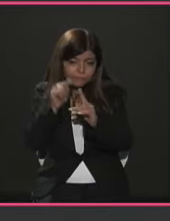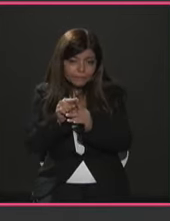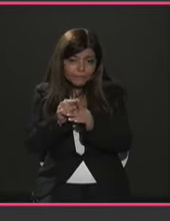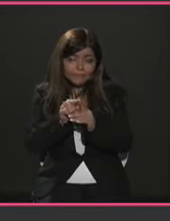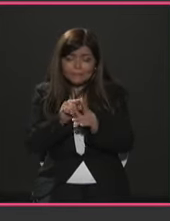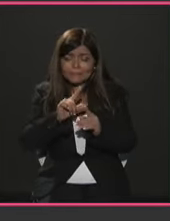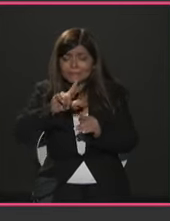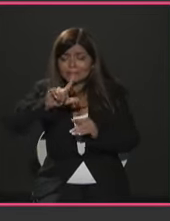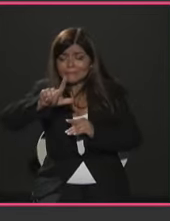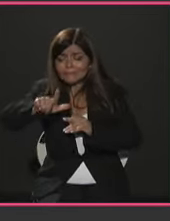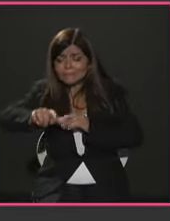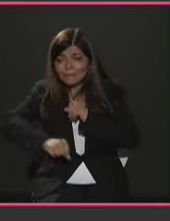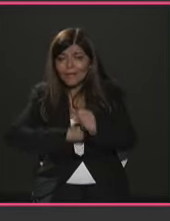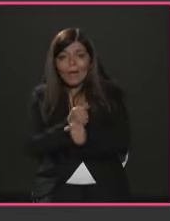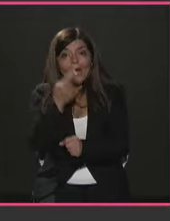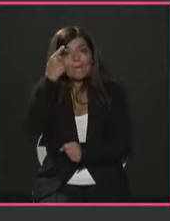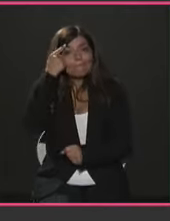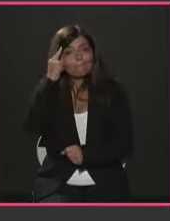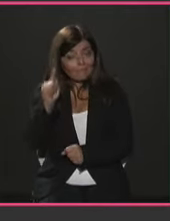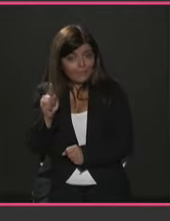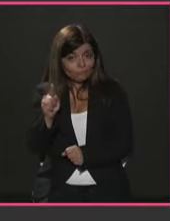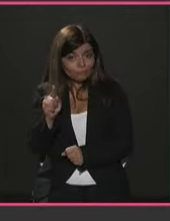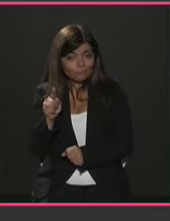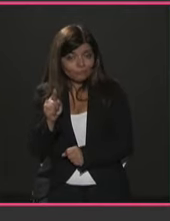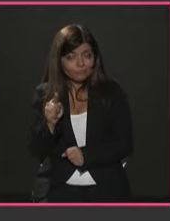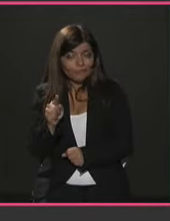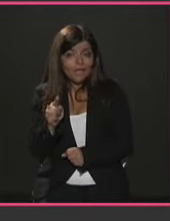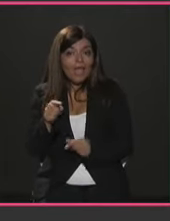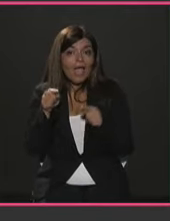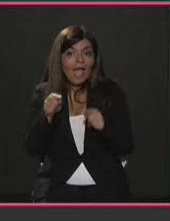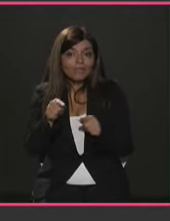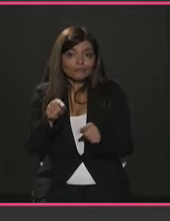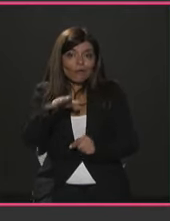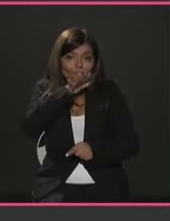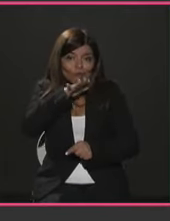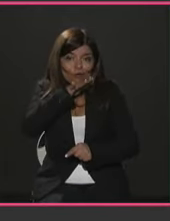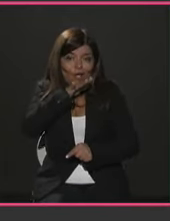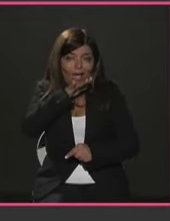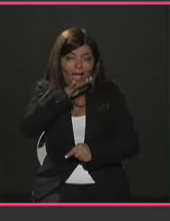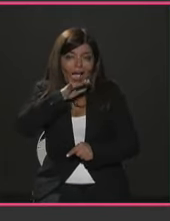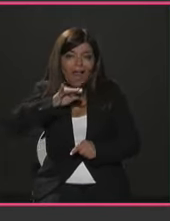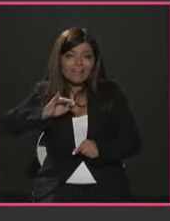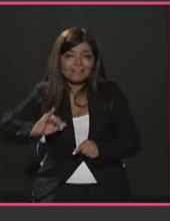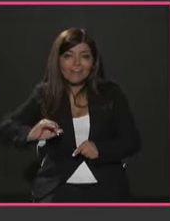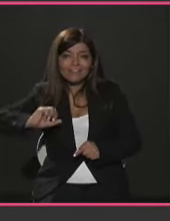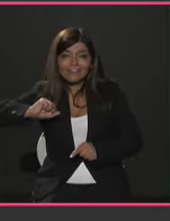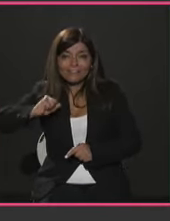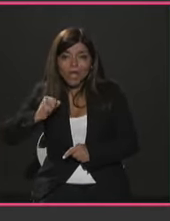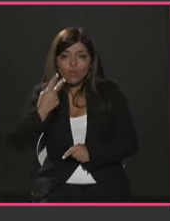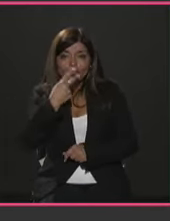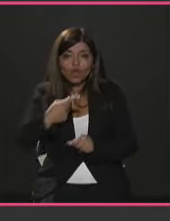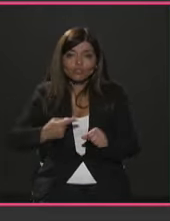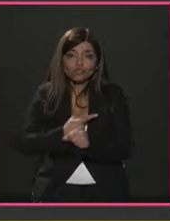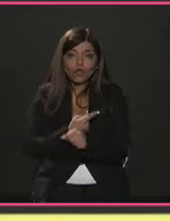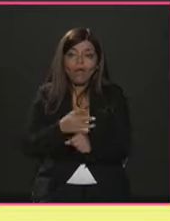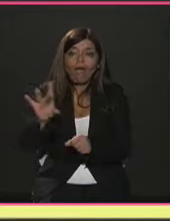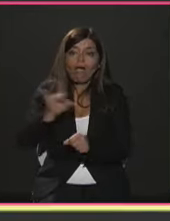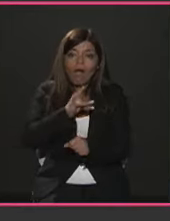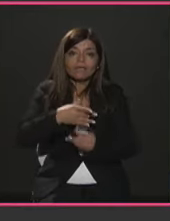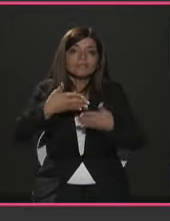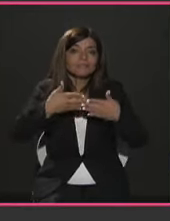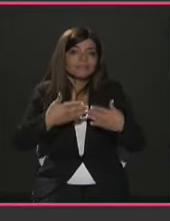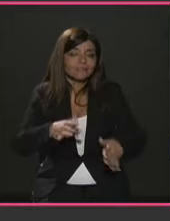años gracias a este útil de la Inteligencia artificial en 2 horas fuimos capaces de